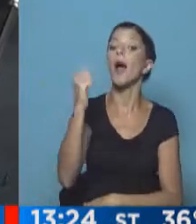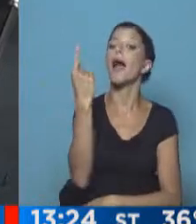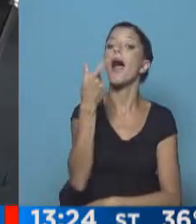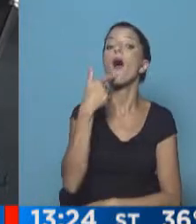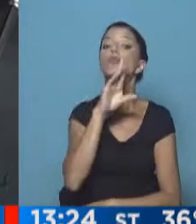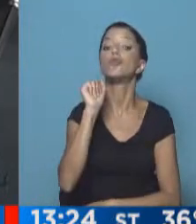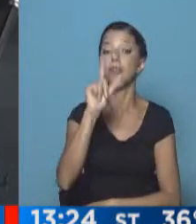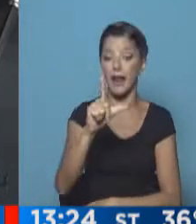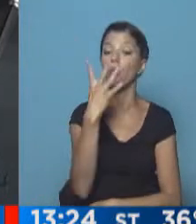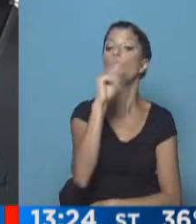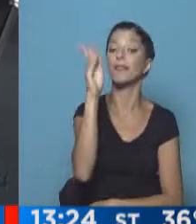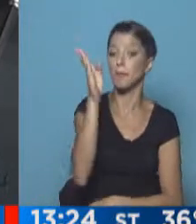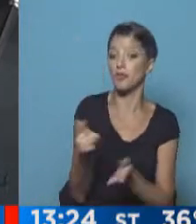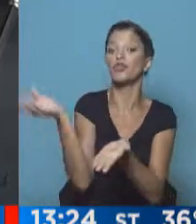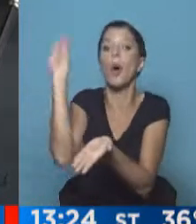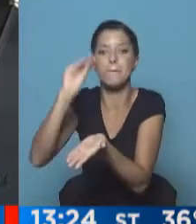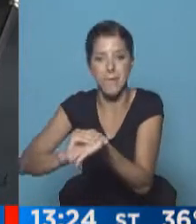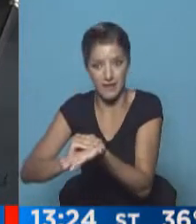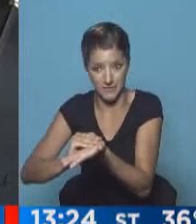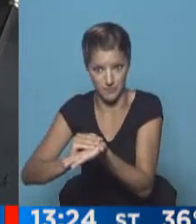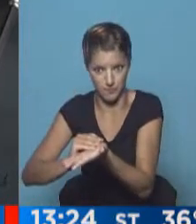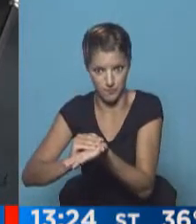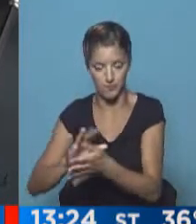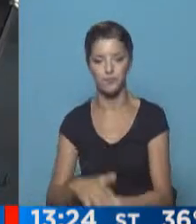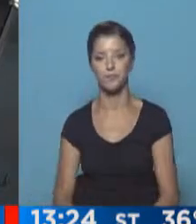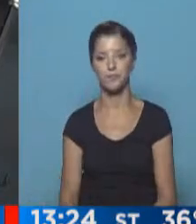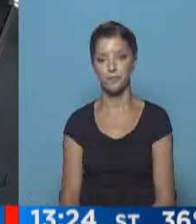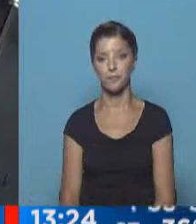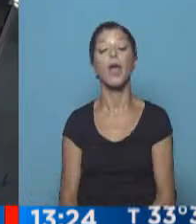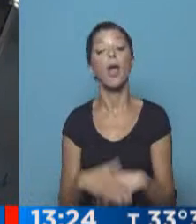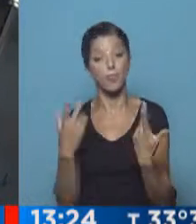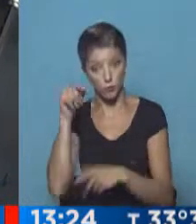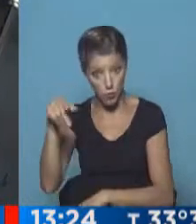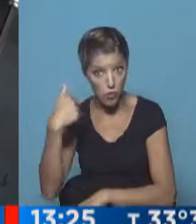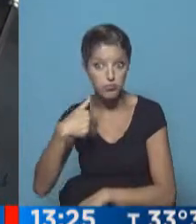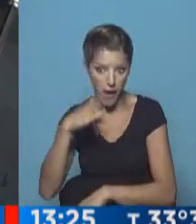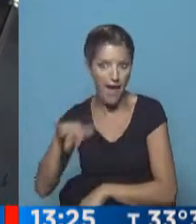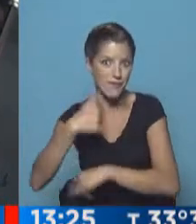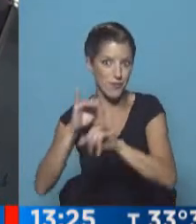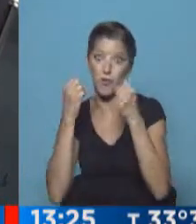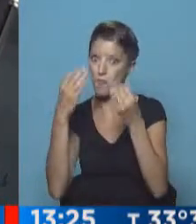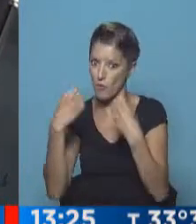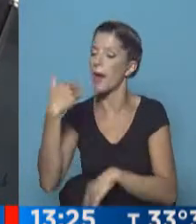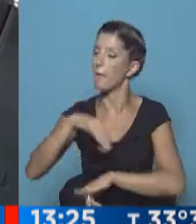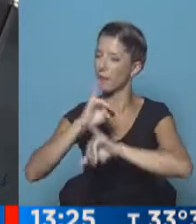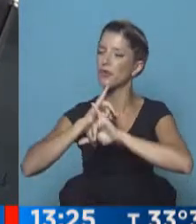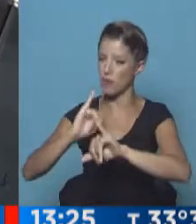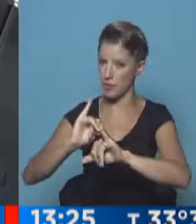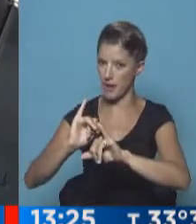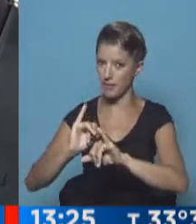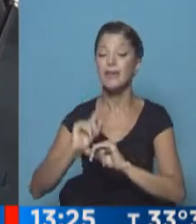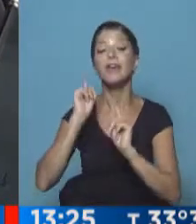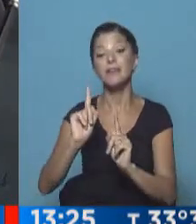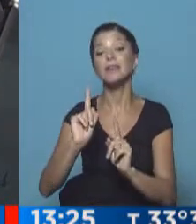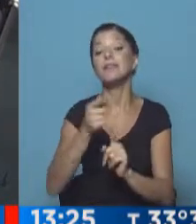40% más en el cálculo que es el ingreso base así que manuel muy buenas noticias que vamos a estar notificando y hace semanas